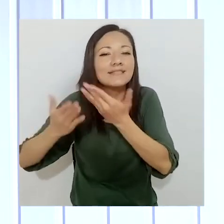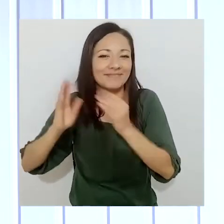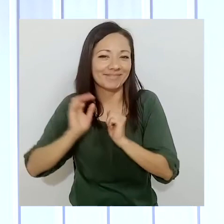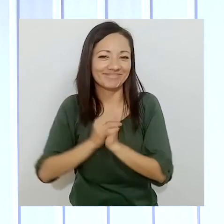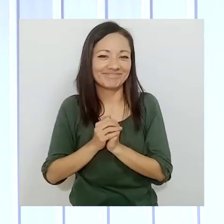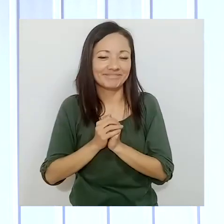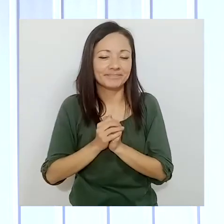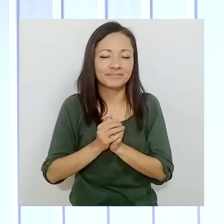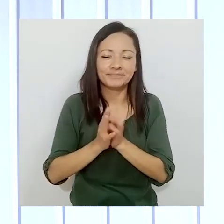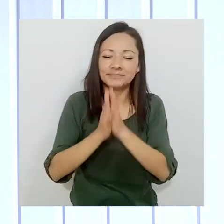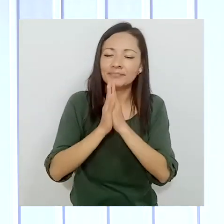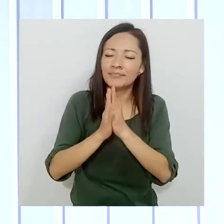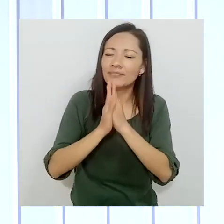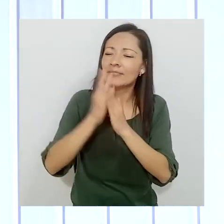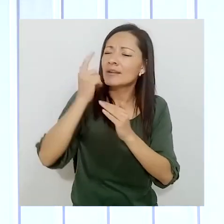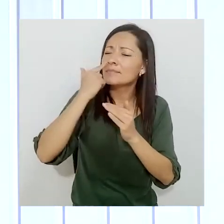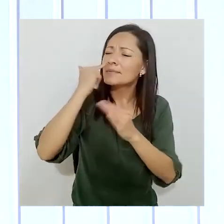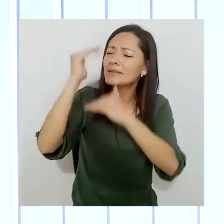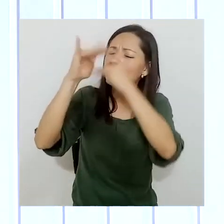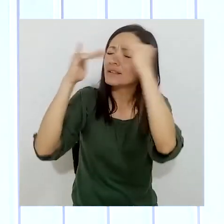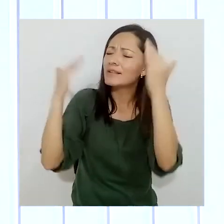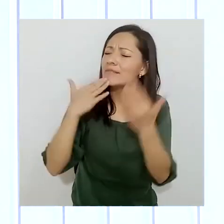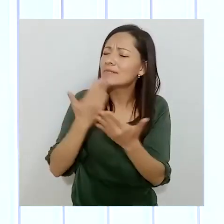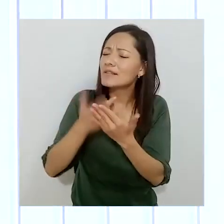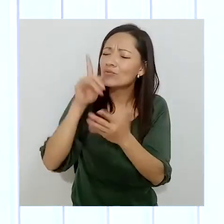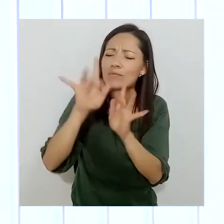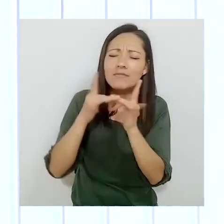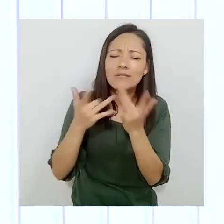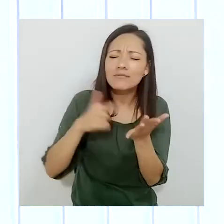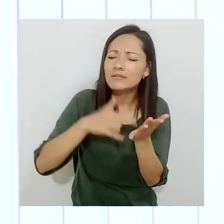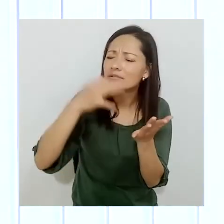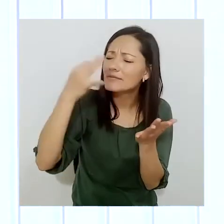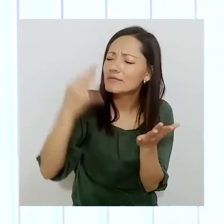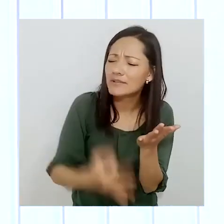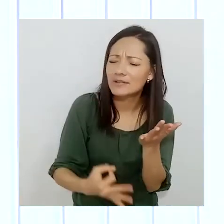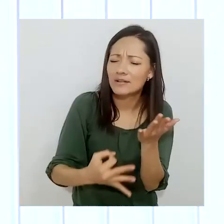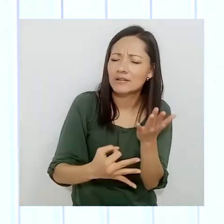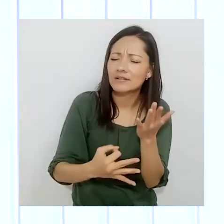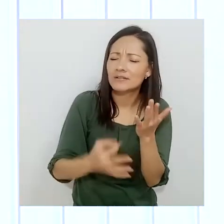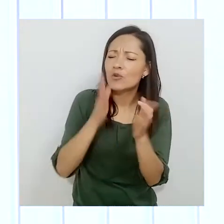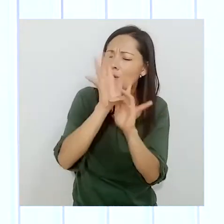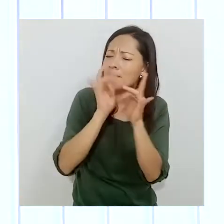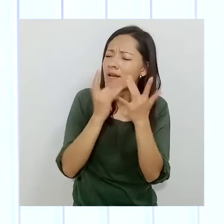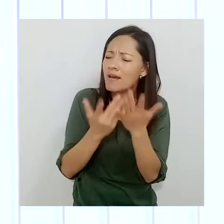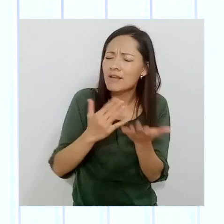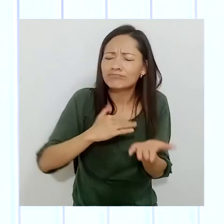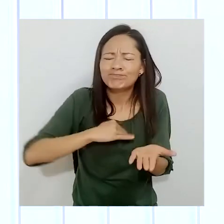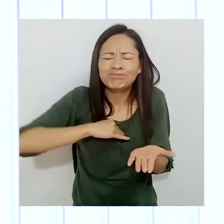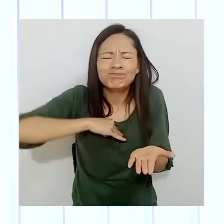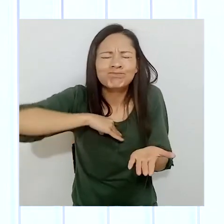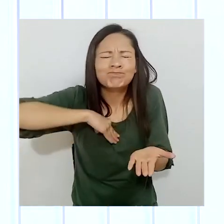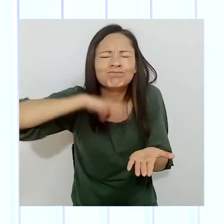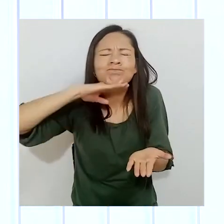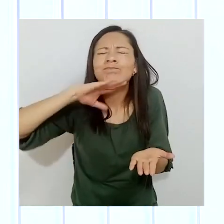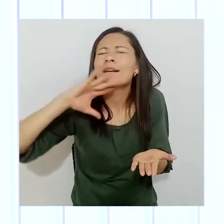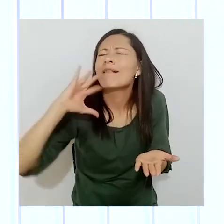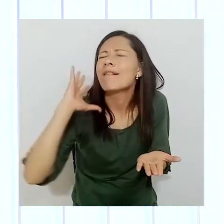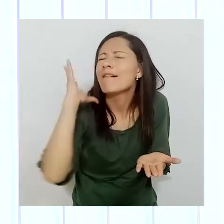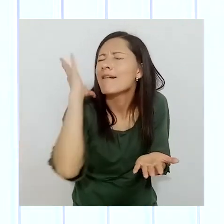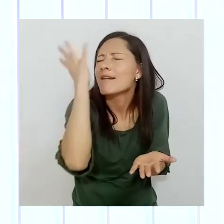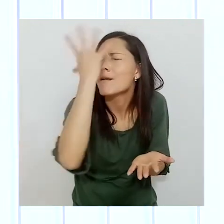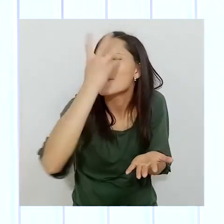gracias por tu palabra, que es la verdad. Tu palabra es absolutamente hermosa, Señor. Tu